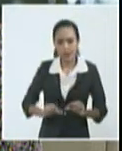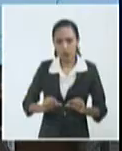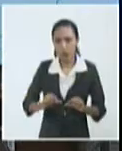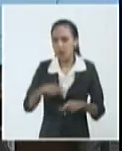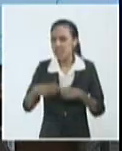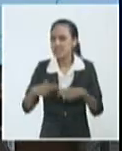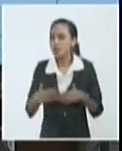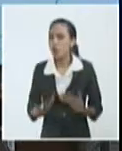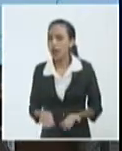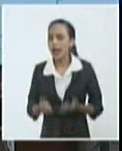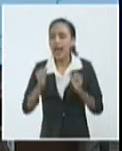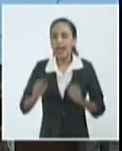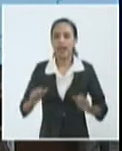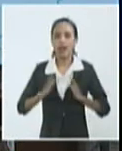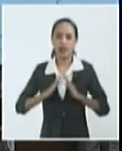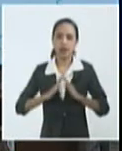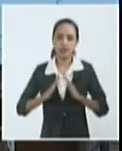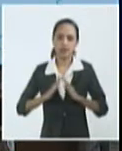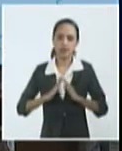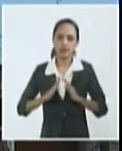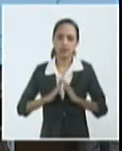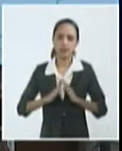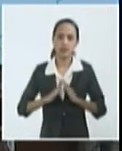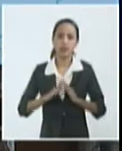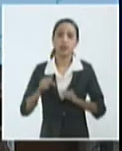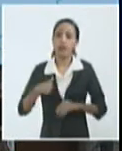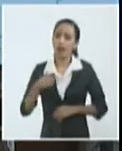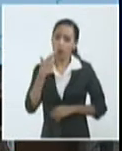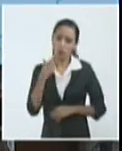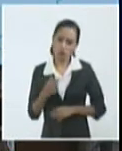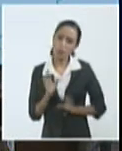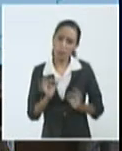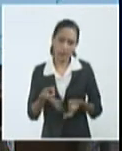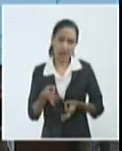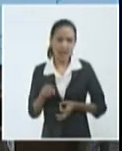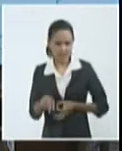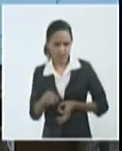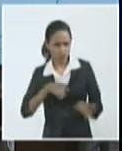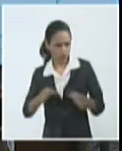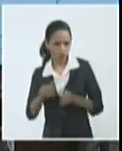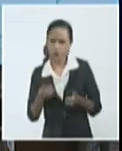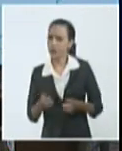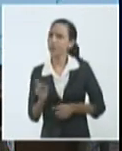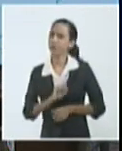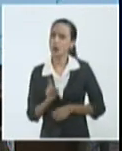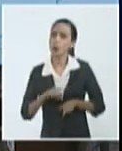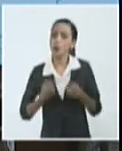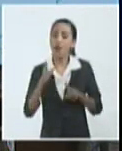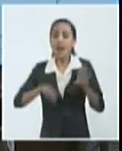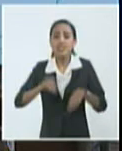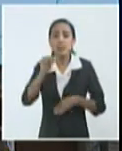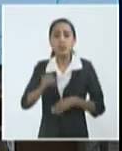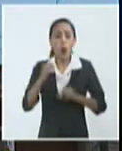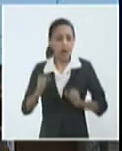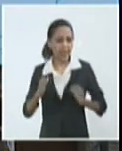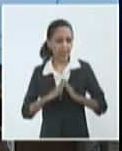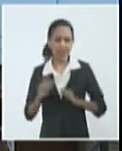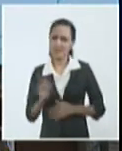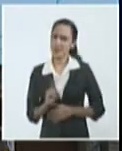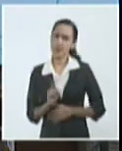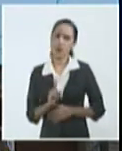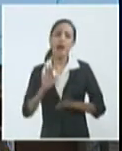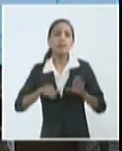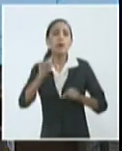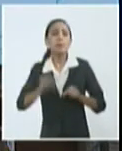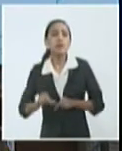domiciliaria. Y hay que reconocer críticamente que no siempre se cumplieron todas las medidas que habíamos establecido, no fue efectivo